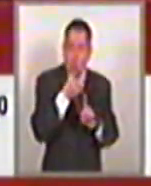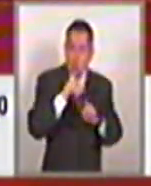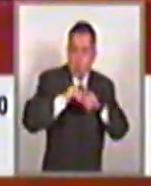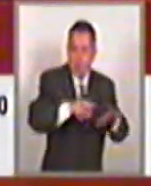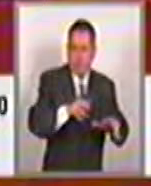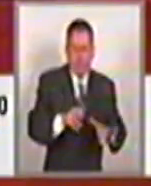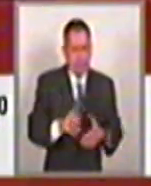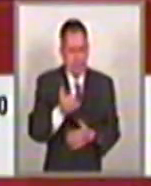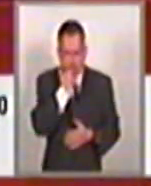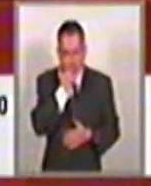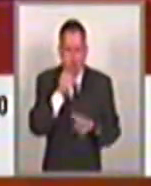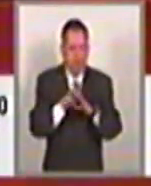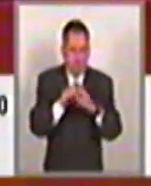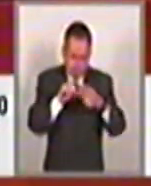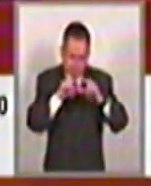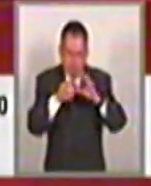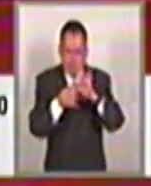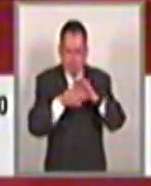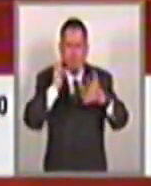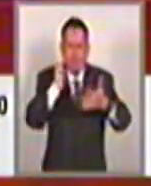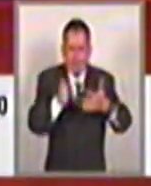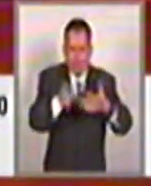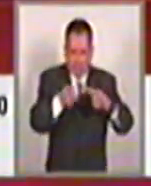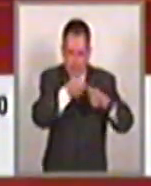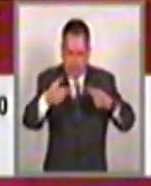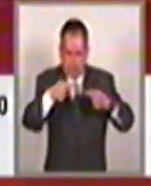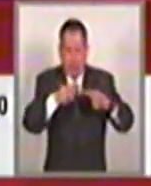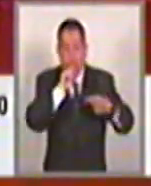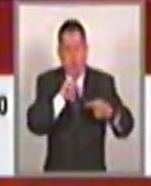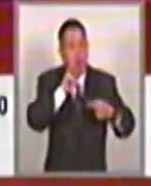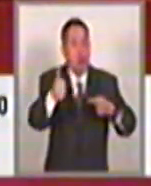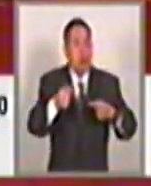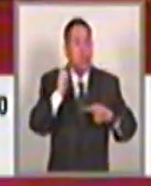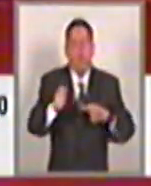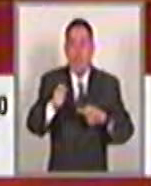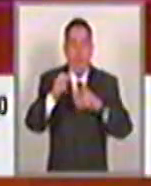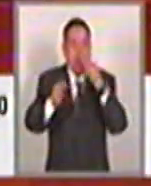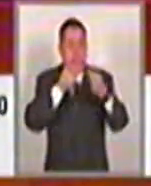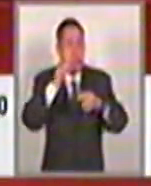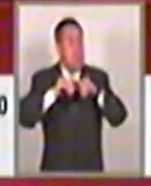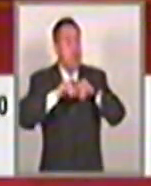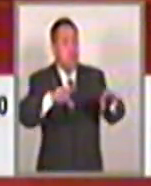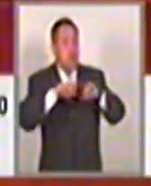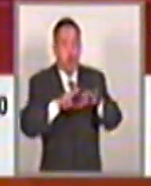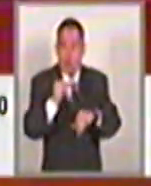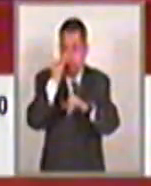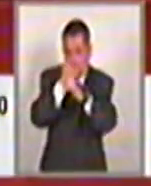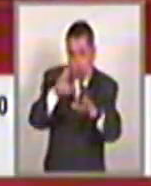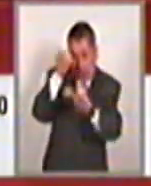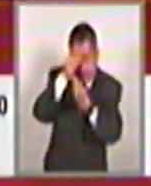estamos conformes nada más con esta definición, también tenemos que es la difusión o divulgación de